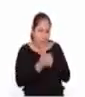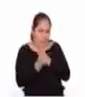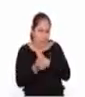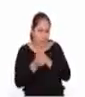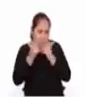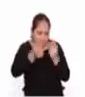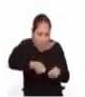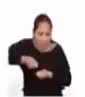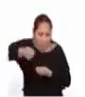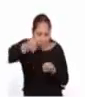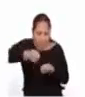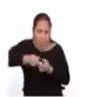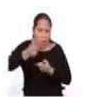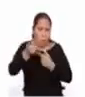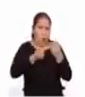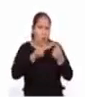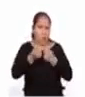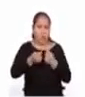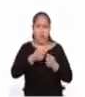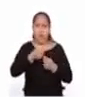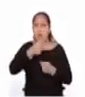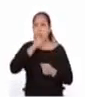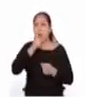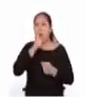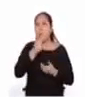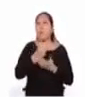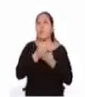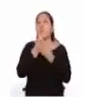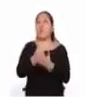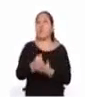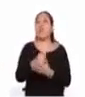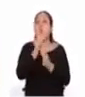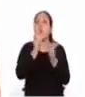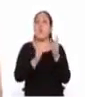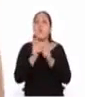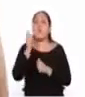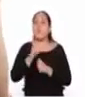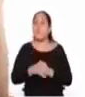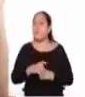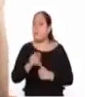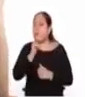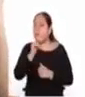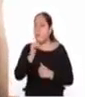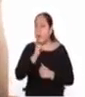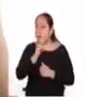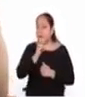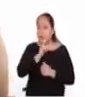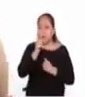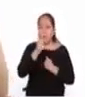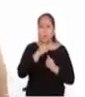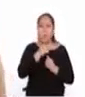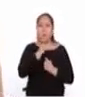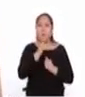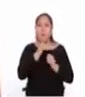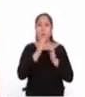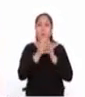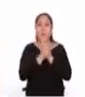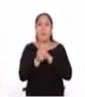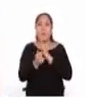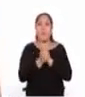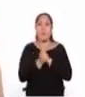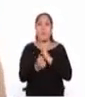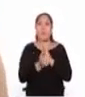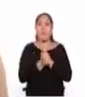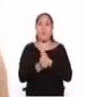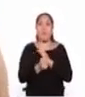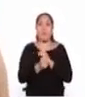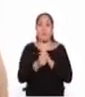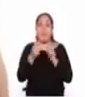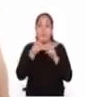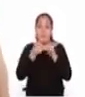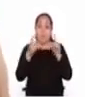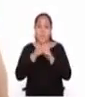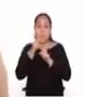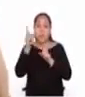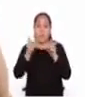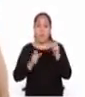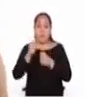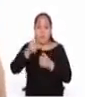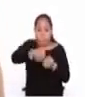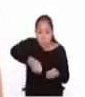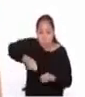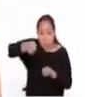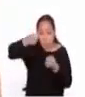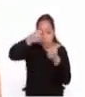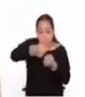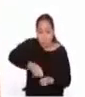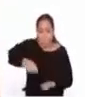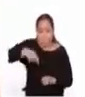y en controlar el agua para el beneficio de la humanidad. Todavía no tan experto como los agricultores y agricultoras de nuestro